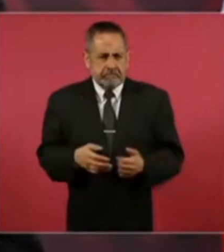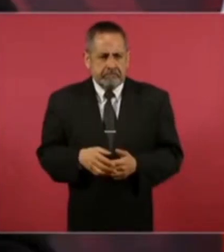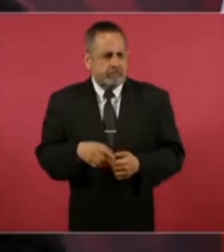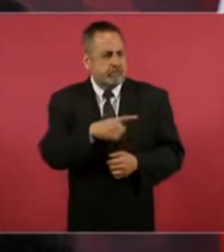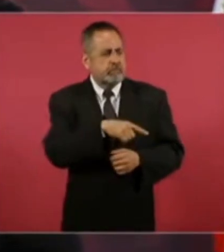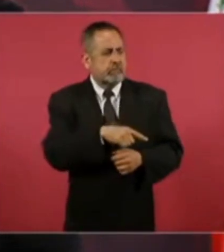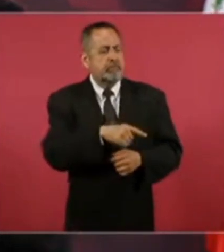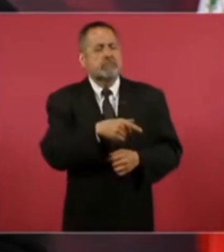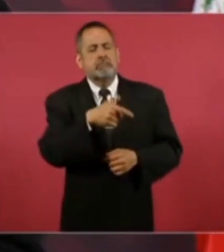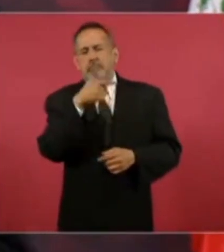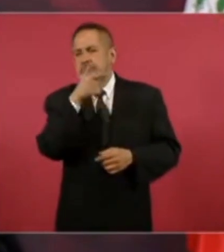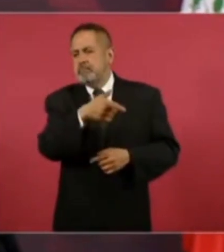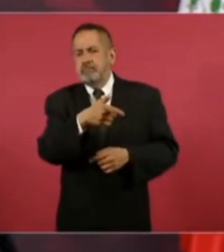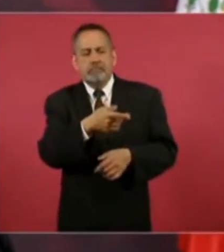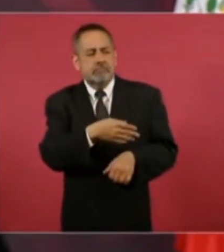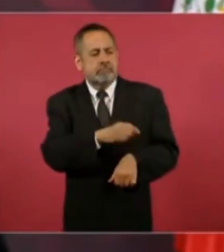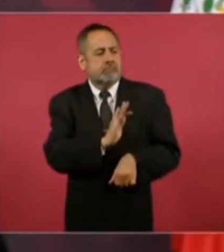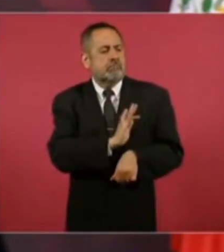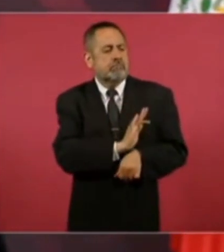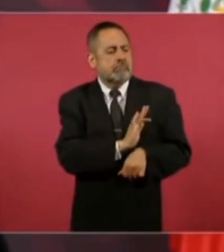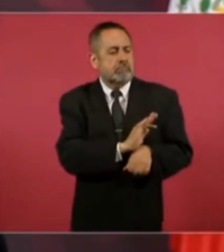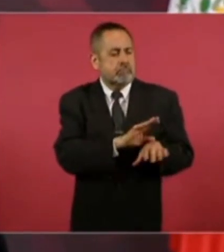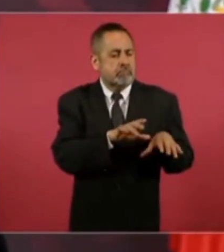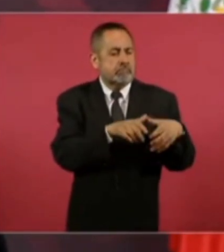Pues para proteger